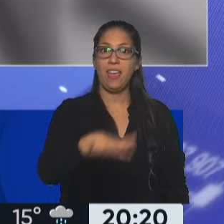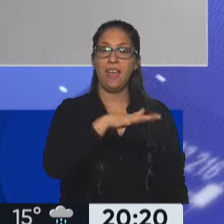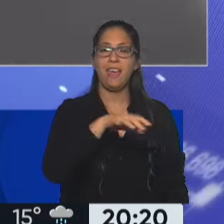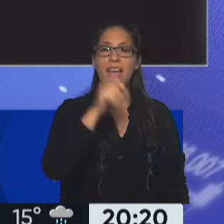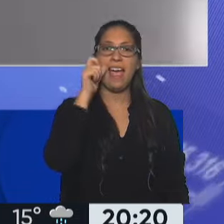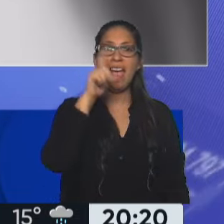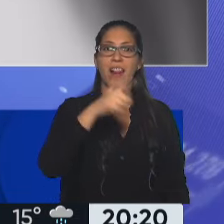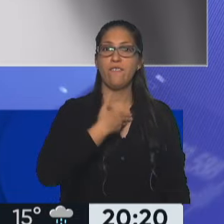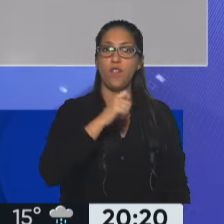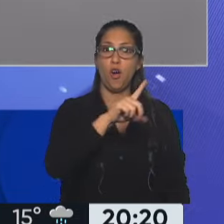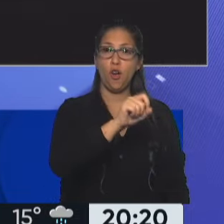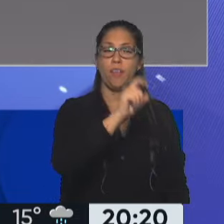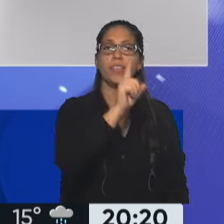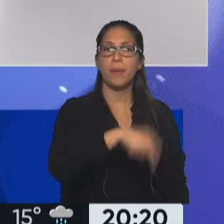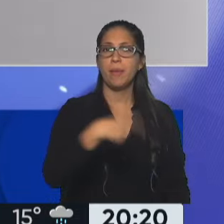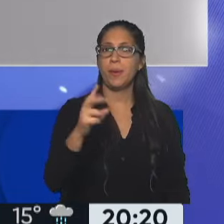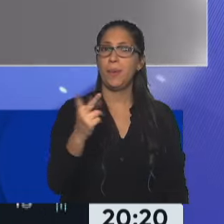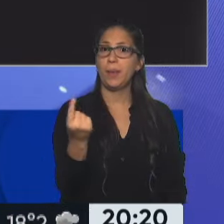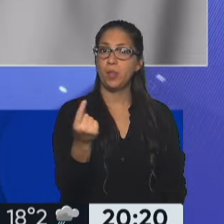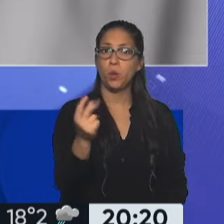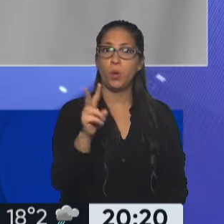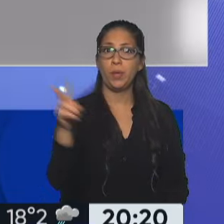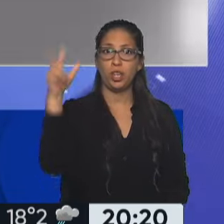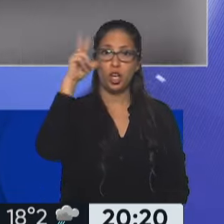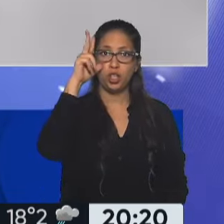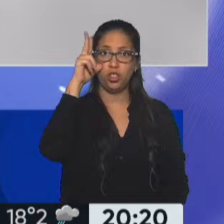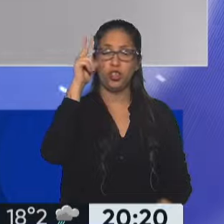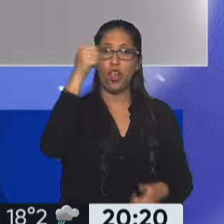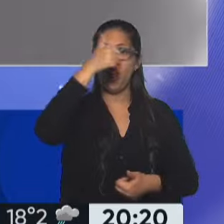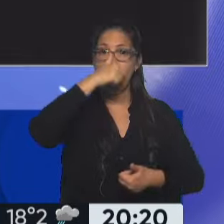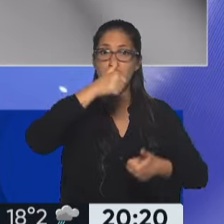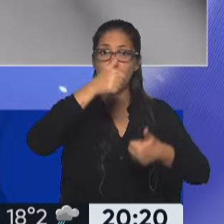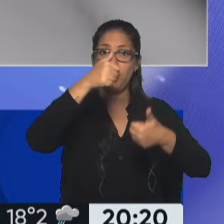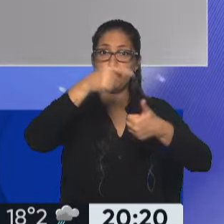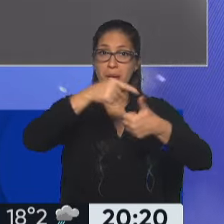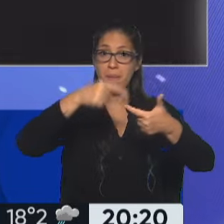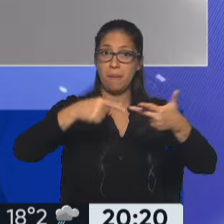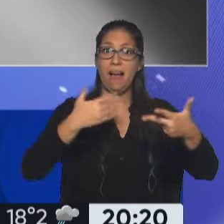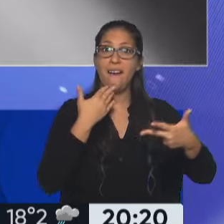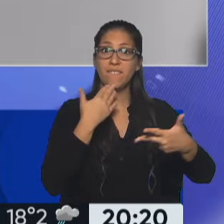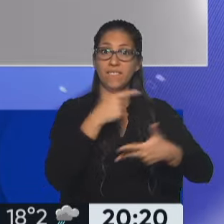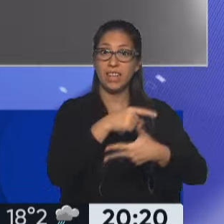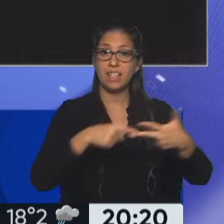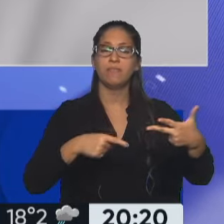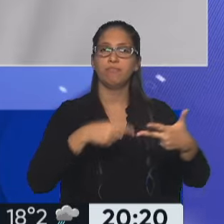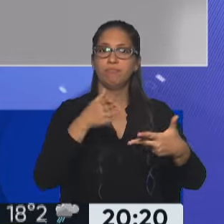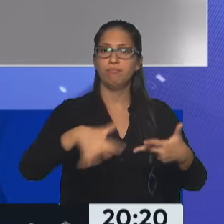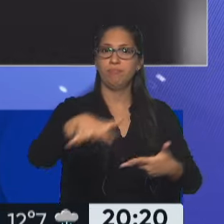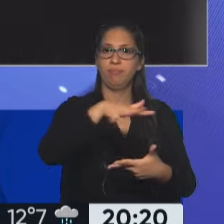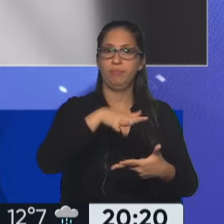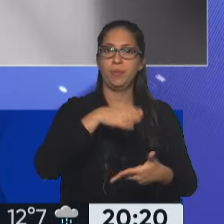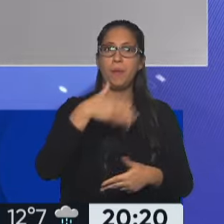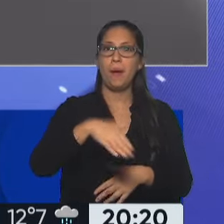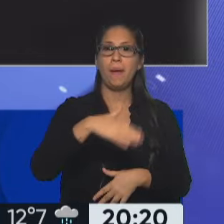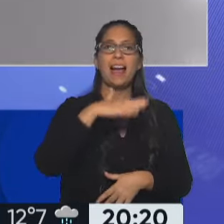se estarán presentando el 21 y el 28. O sea, los tres domingos que quedan de abril estarán ahí en el espacio El Foco Jazz y